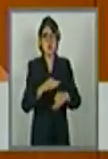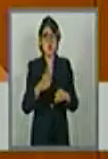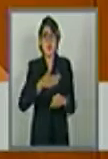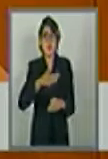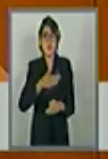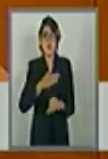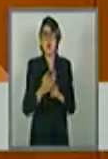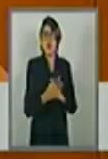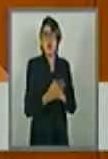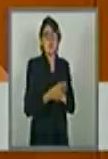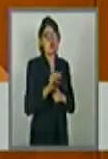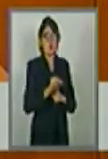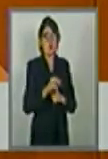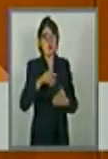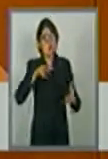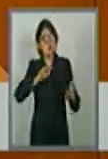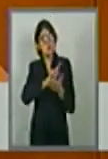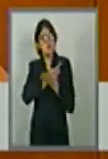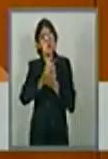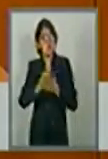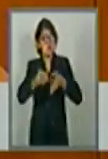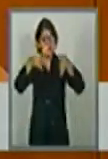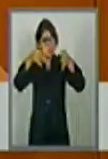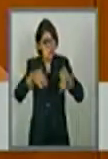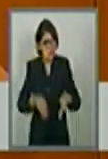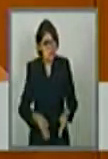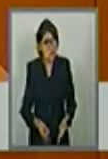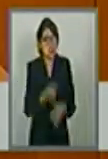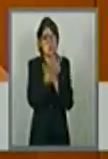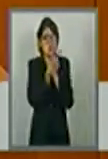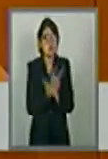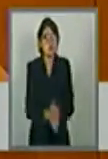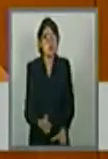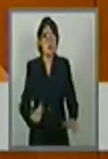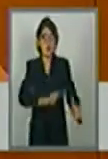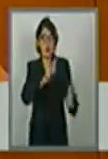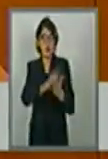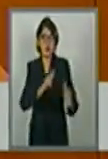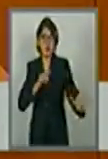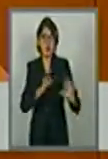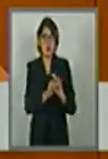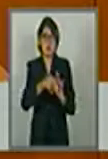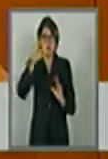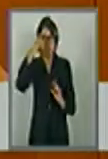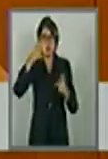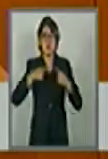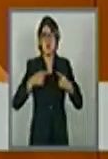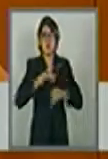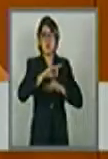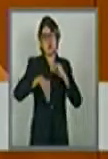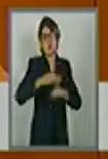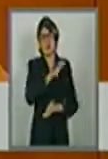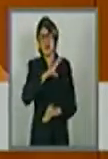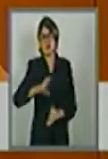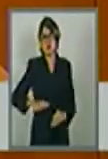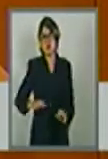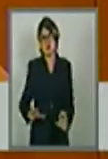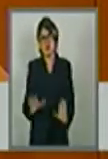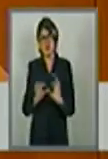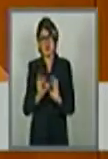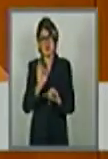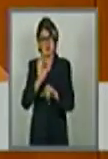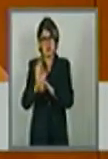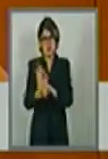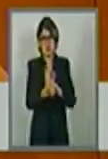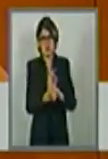viciado, sino todo lo contrario, transparente, legal y libre, y que dé condiciones de equidad a todos los candidatos. Y en eso